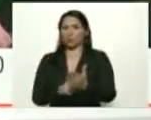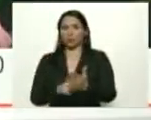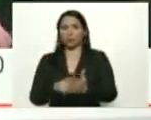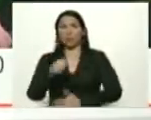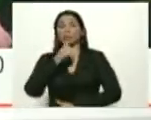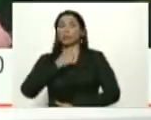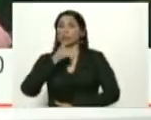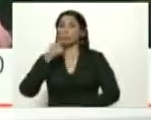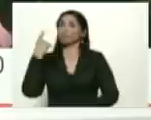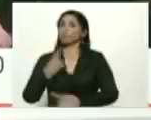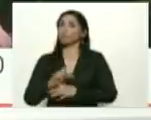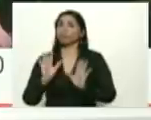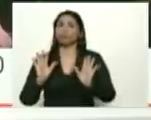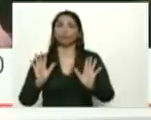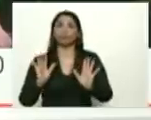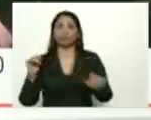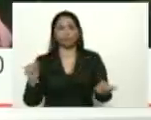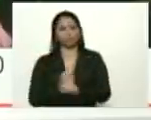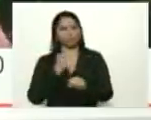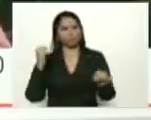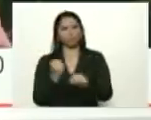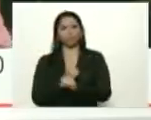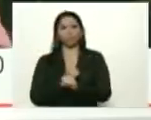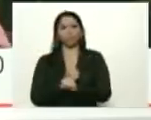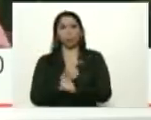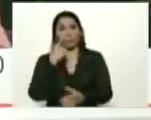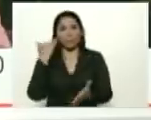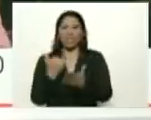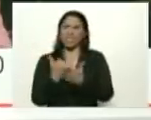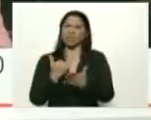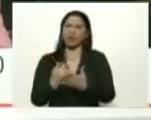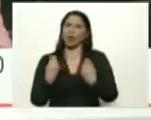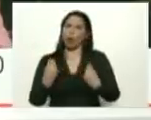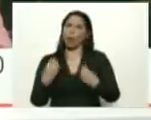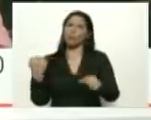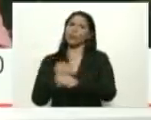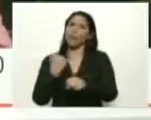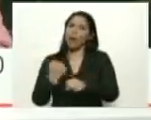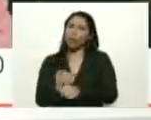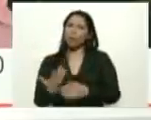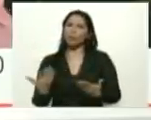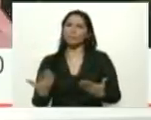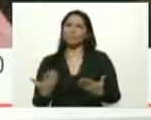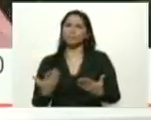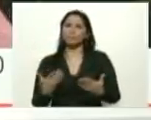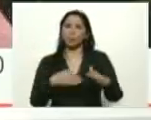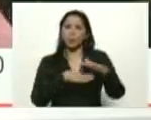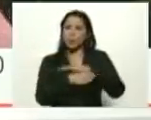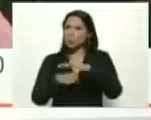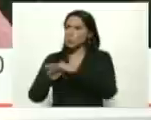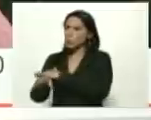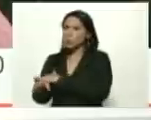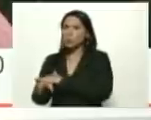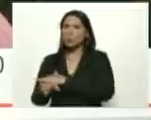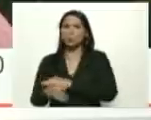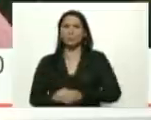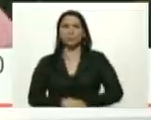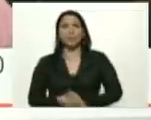Resistir, trabajar. Fíjense ustedes cómo los trabajadores están yendo. Por eso es que digo, entre